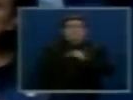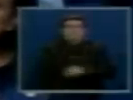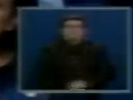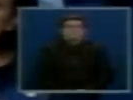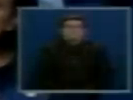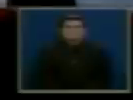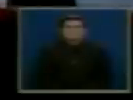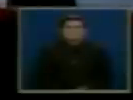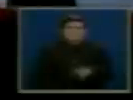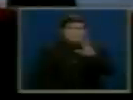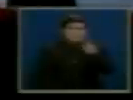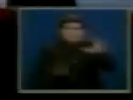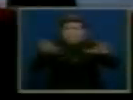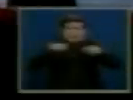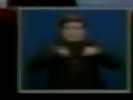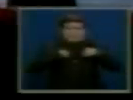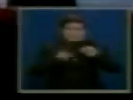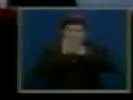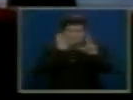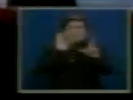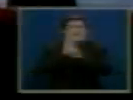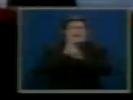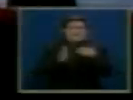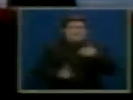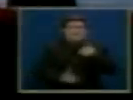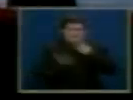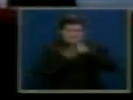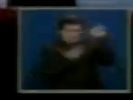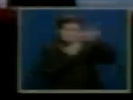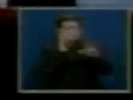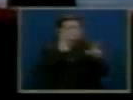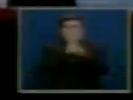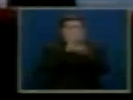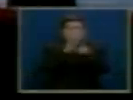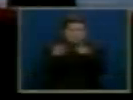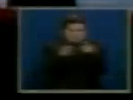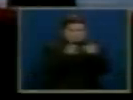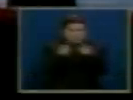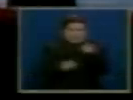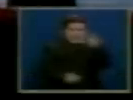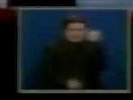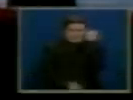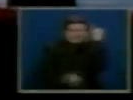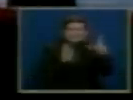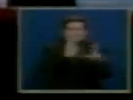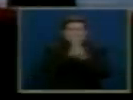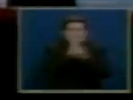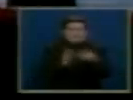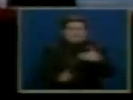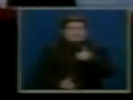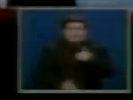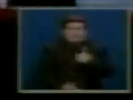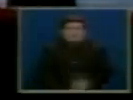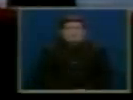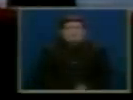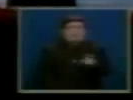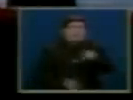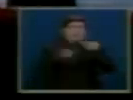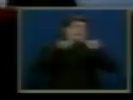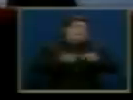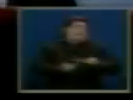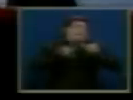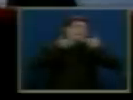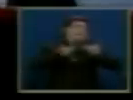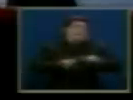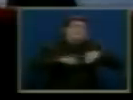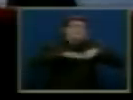No es de recibo que en la Asamblea Legislativa existan proyectos de ley para regular este precepto legal que llevan tiempo durmiendo el sueño de los